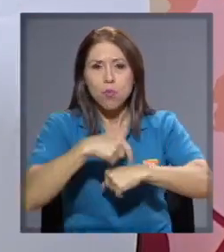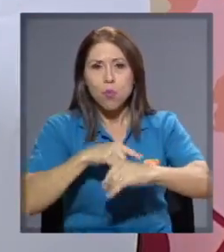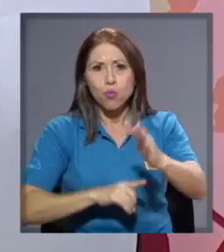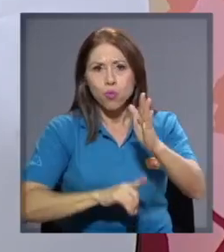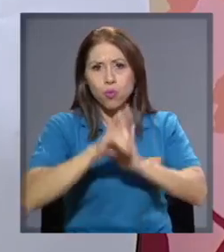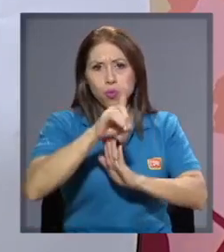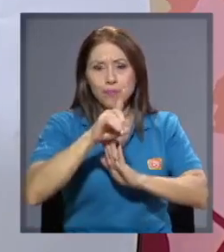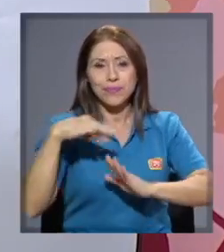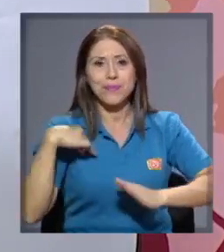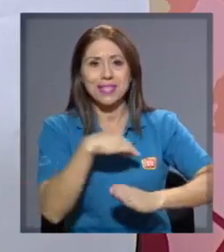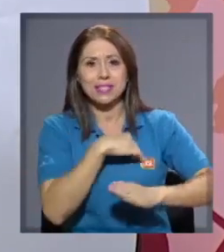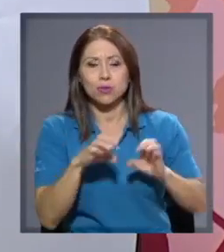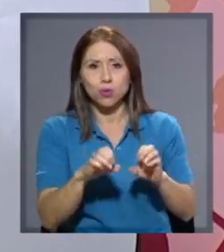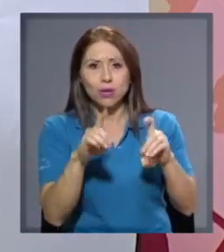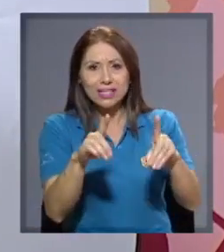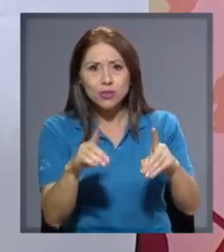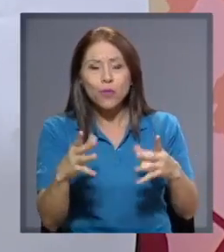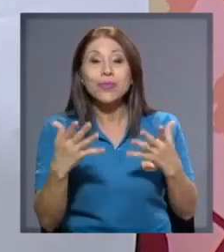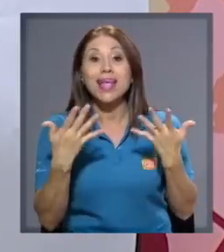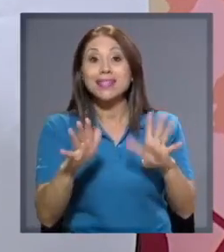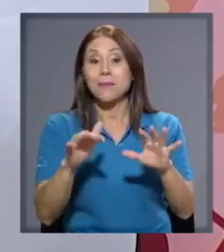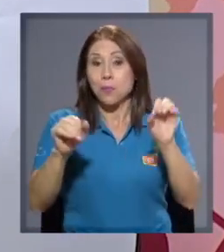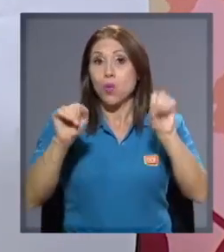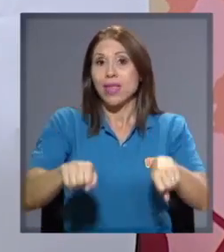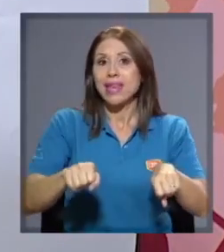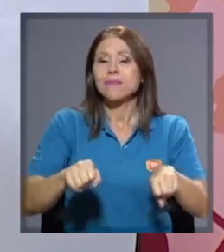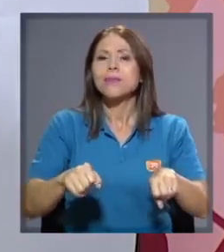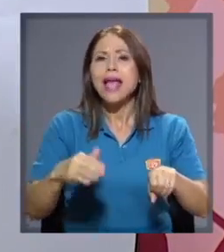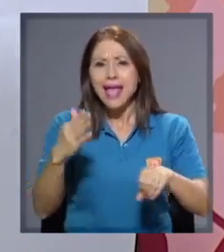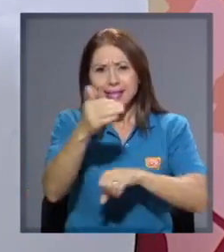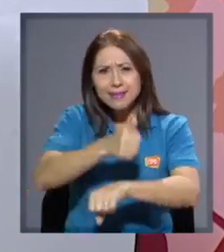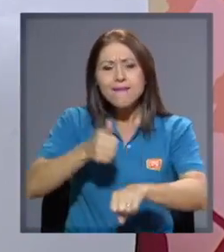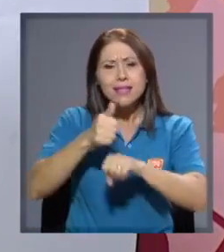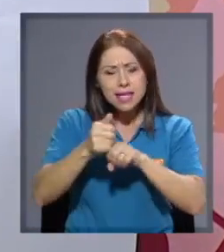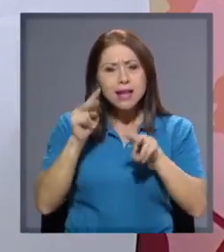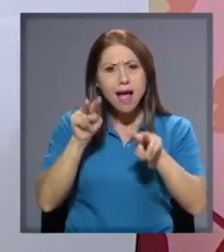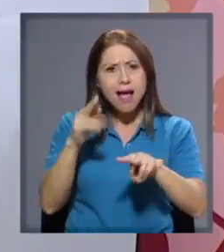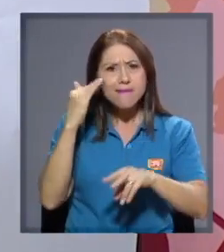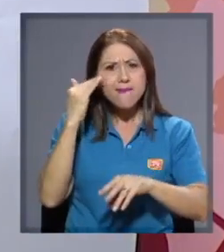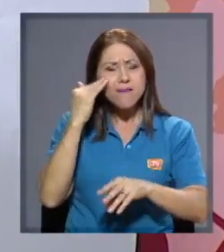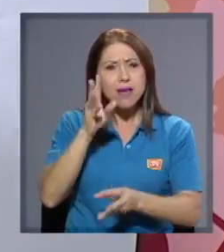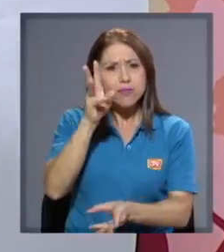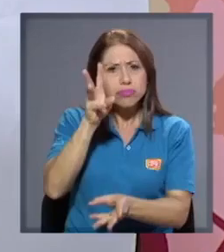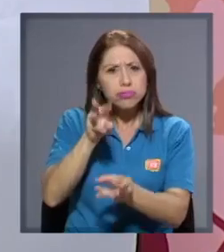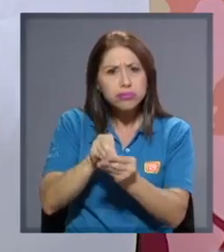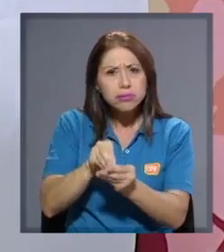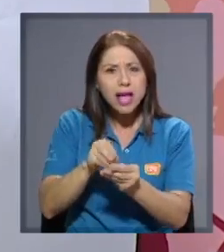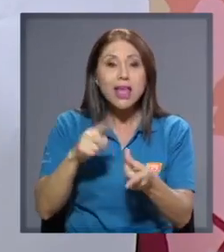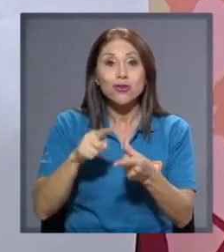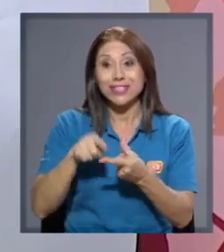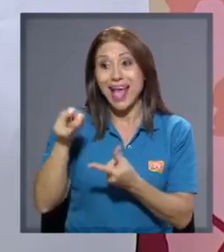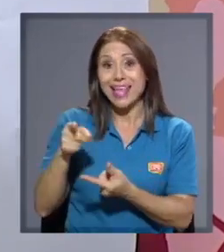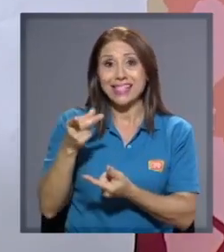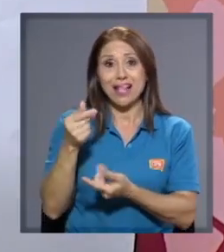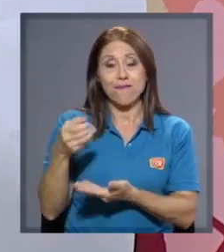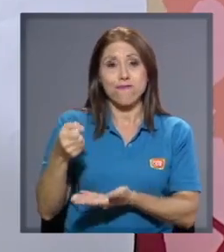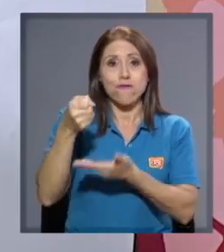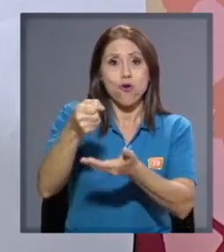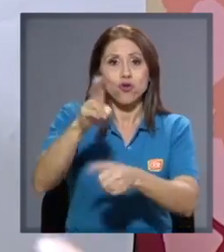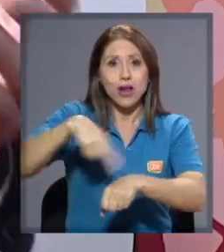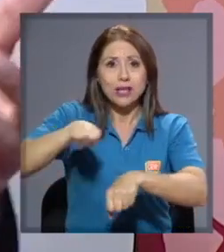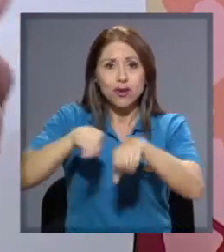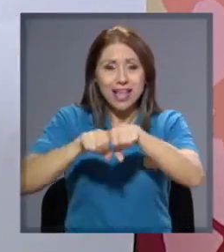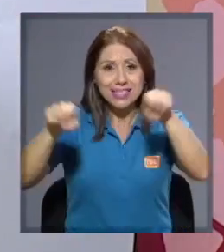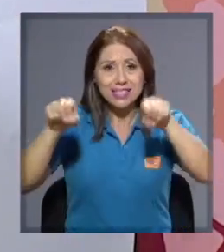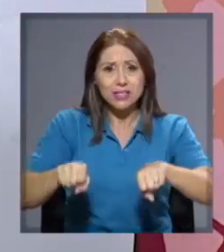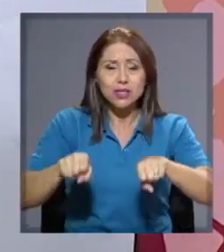desarrollando el ministerio de educación el poder llegar y determinar y entonces pues ahí tenemos el fondo nacional de telecomunicaciones